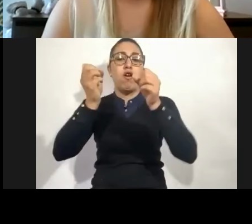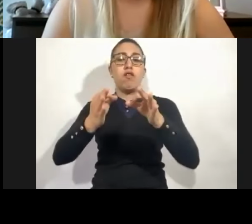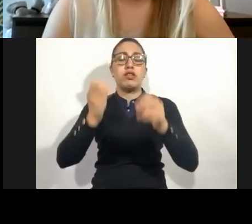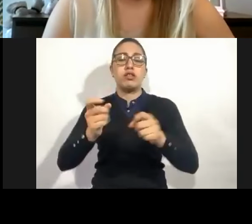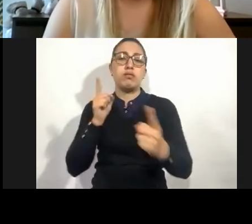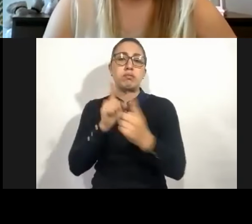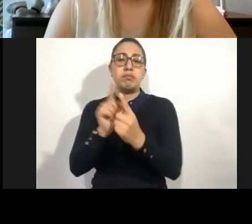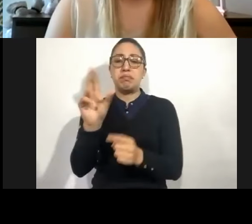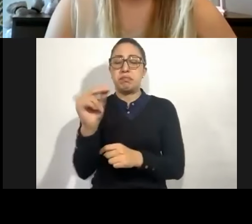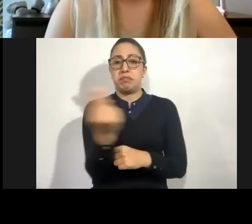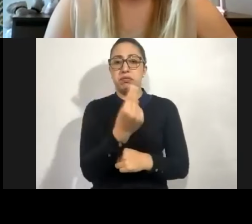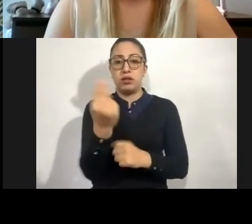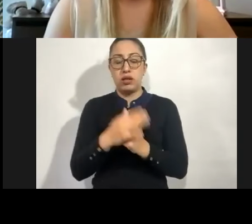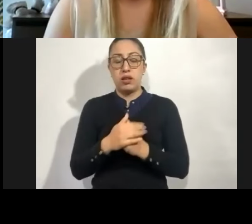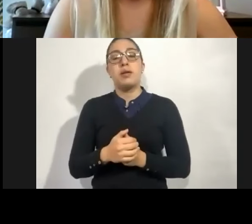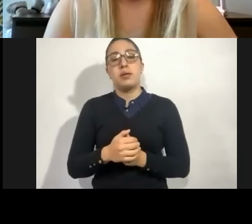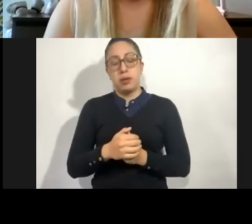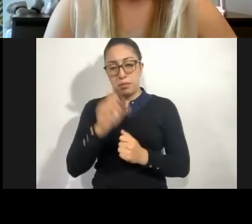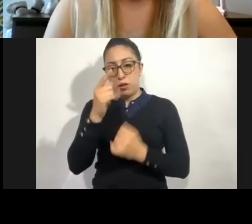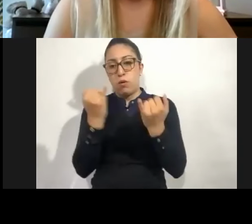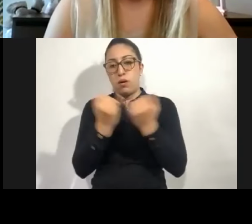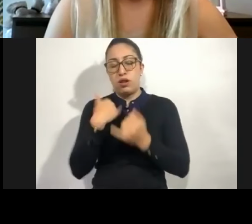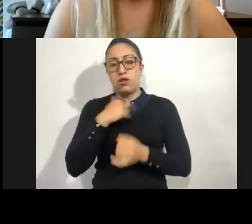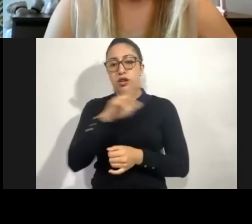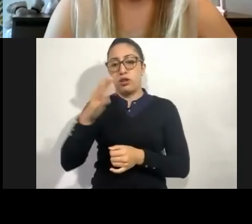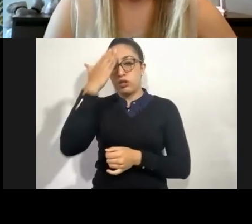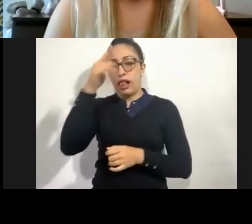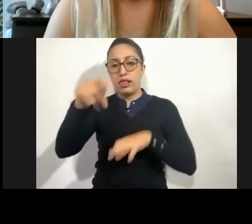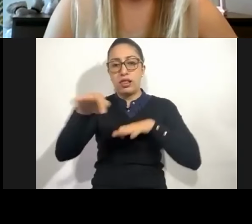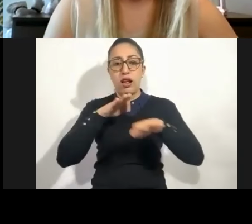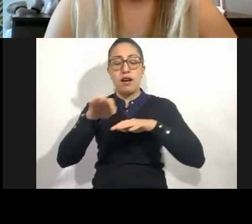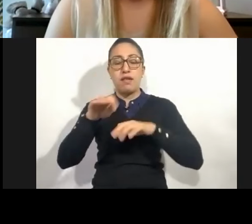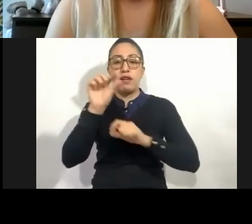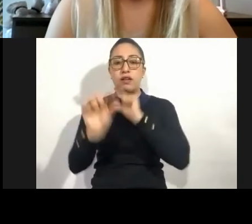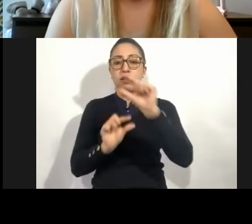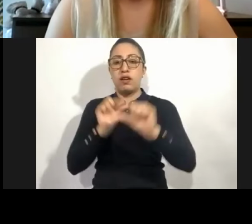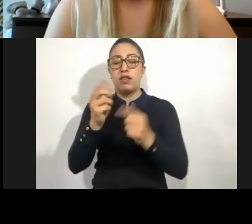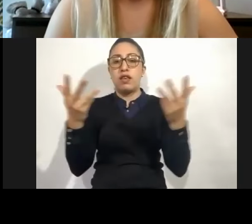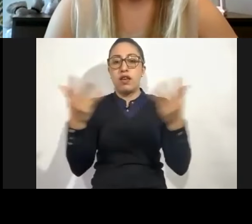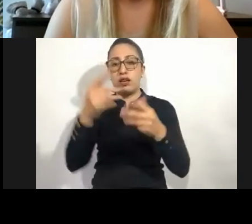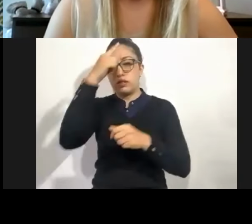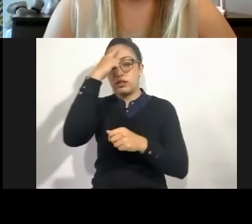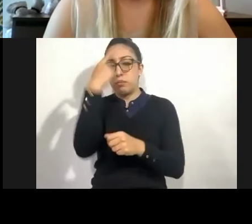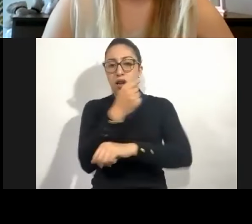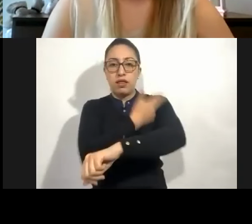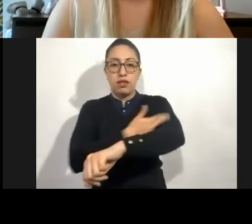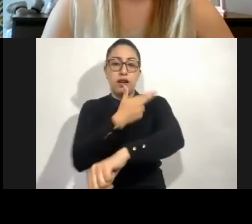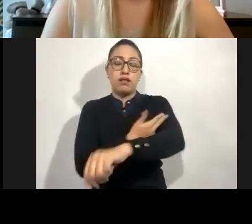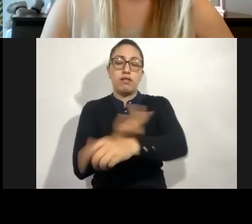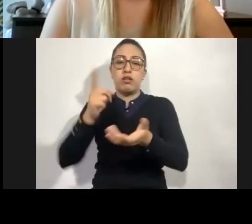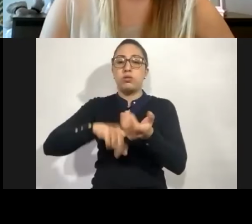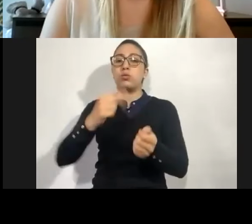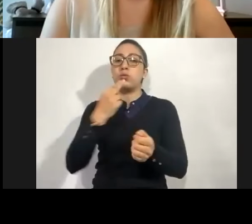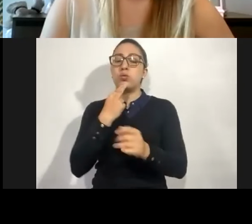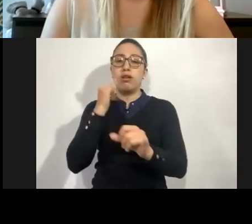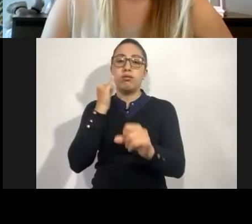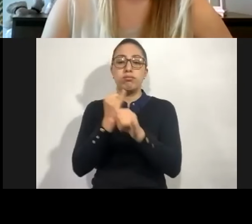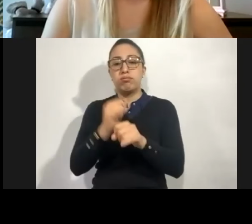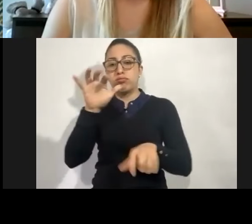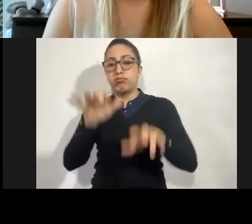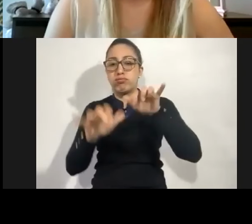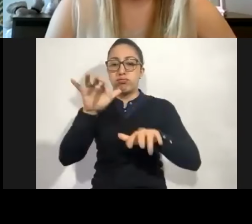Reconocemos el esfuerzo por aumentar y mejorar las opciones de realizar trámites por vías remotas y digitales